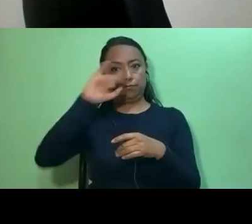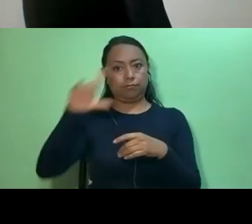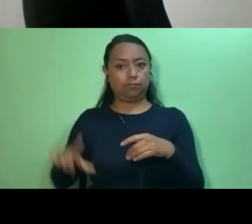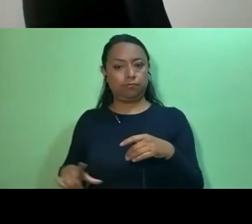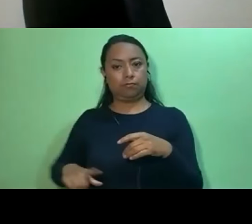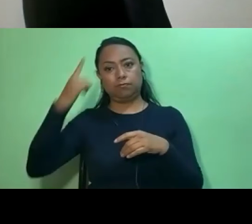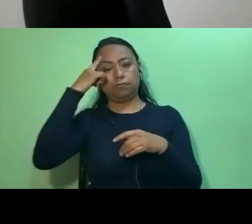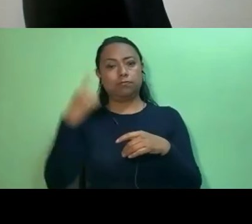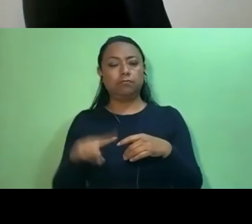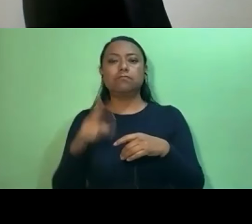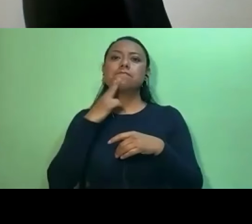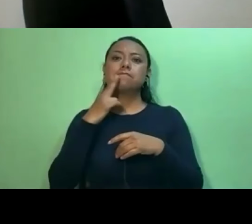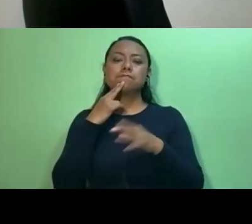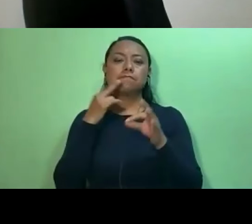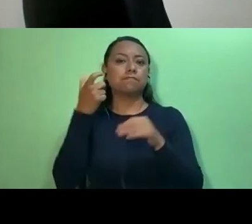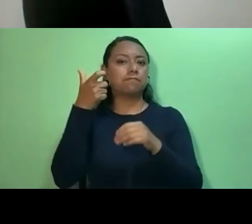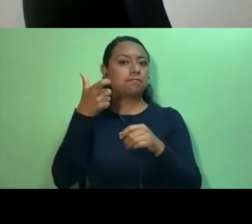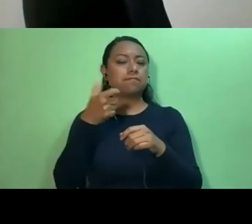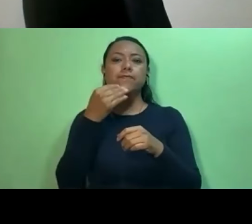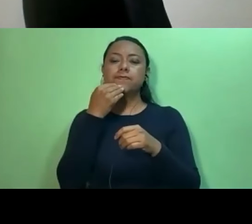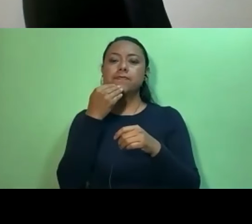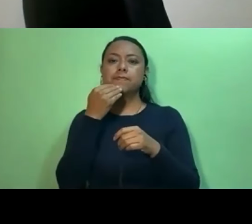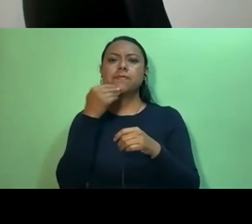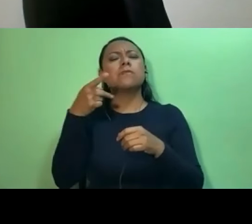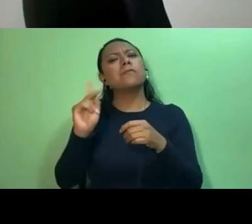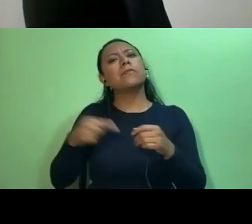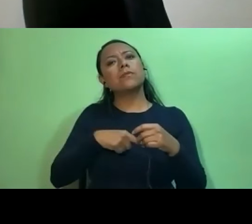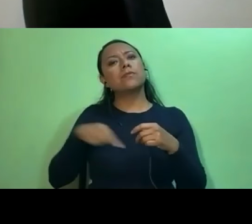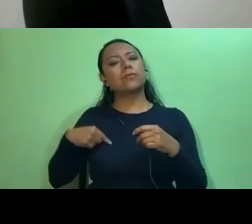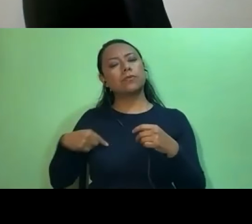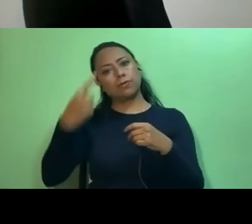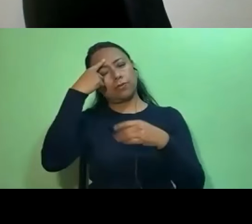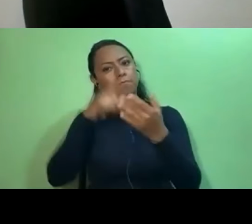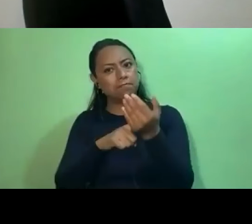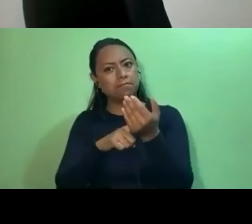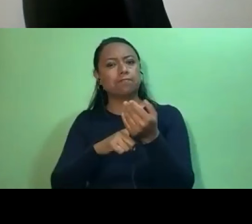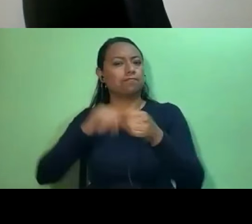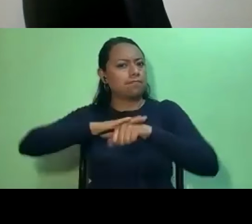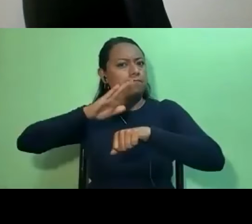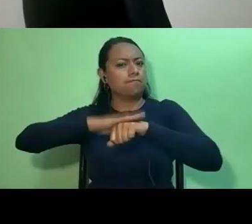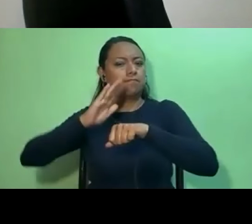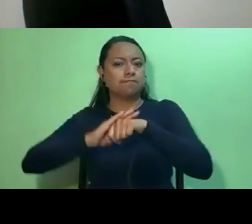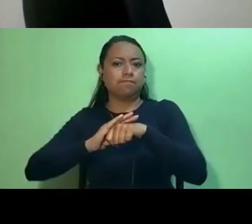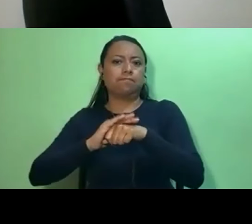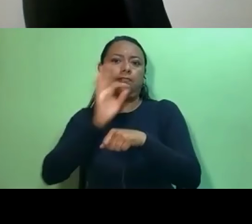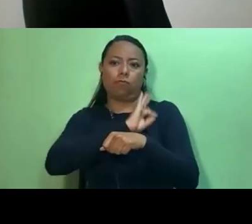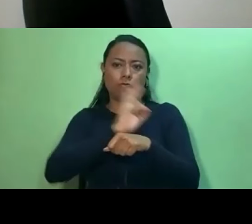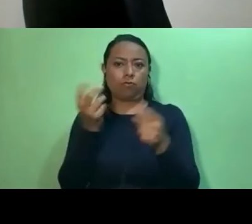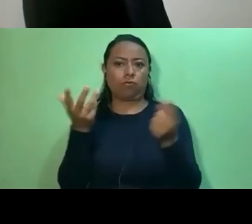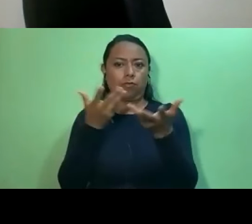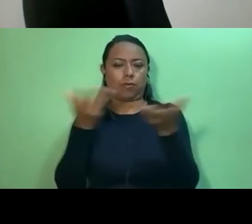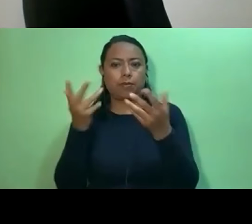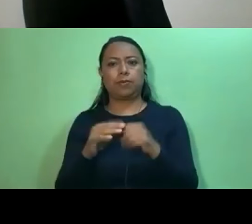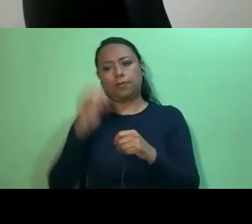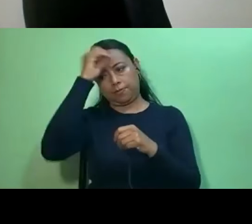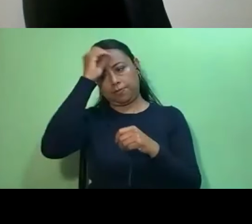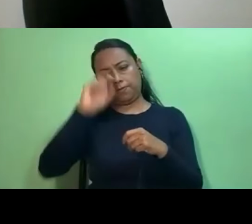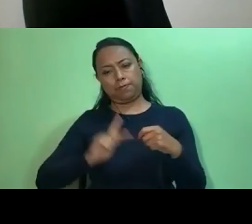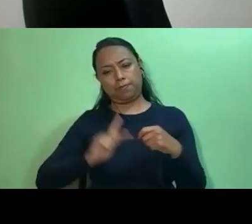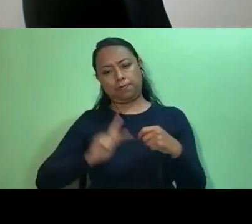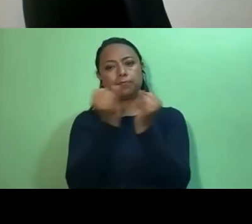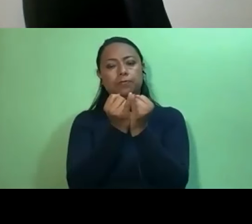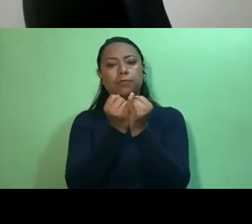el presupuesto, pero creemos que se pudo haber hecho más, y en ese sentido nuestro comentario, porque bueno, ayer se decía que en algunas otras administraciones,